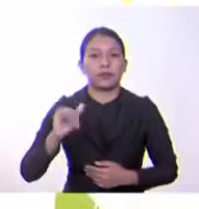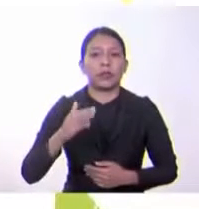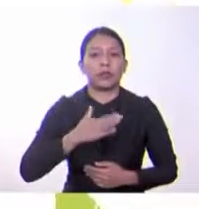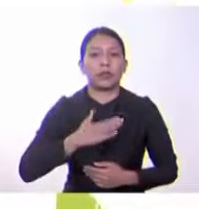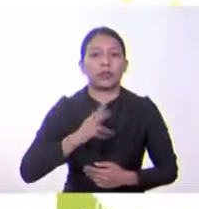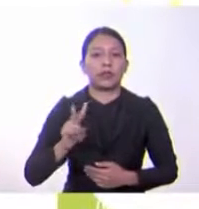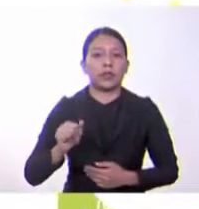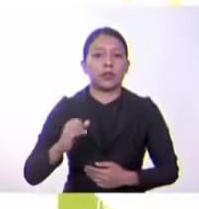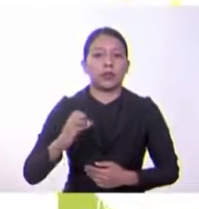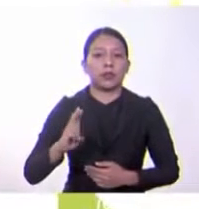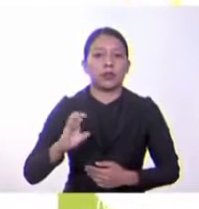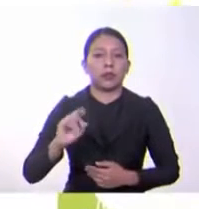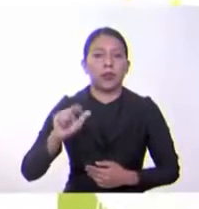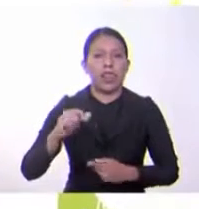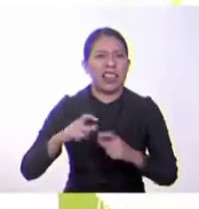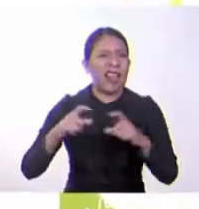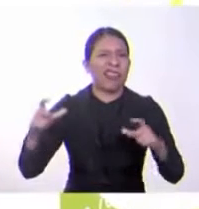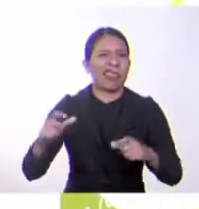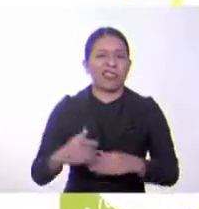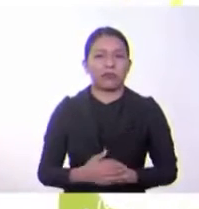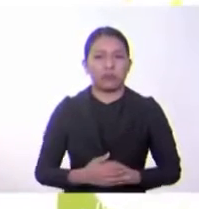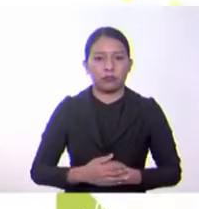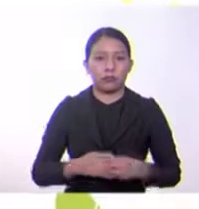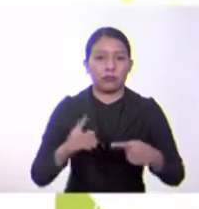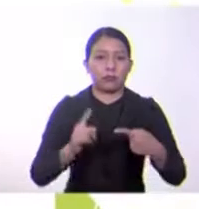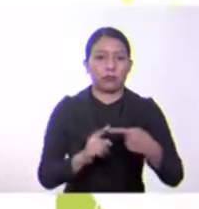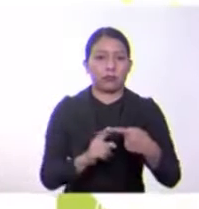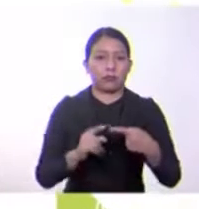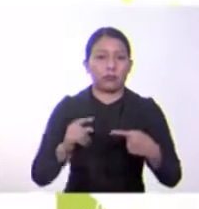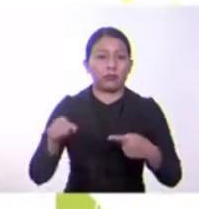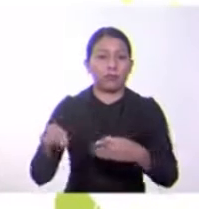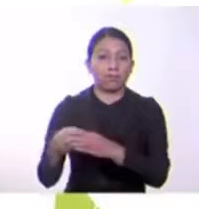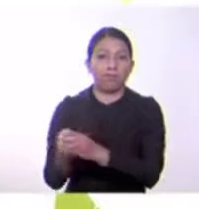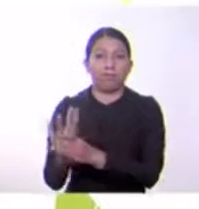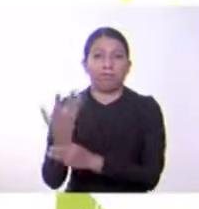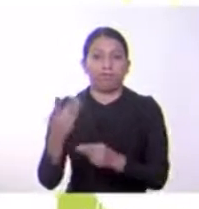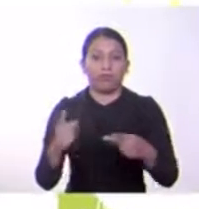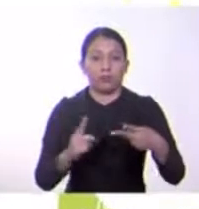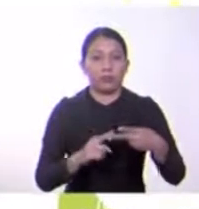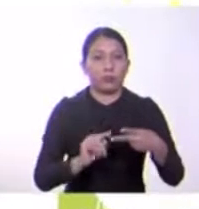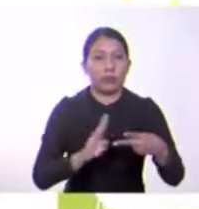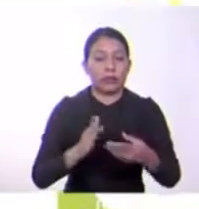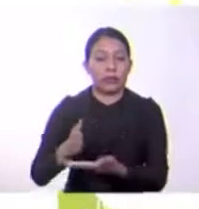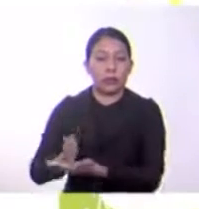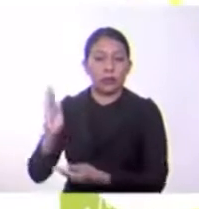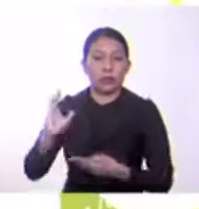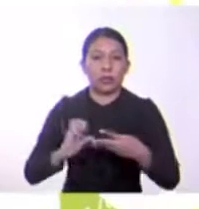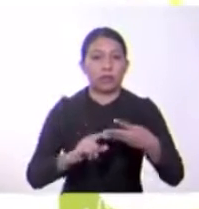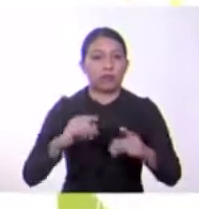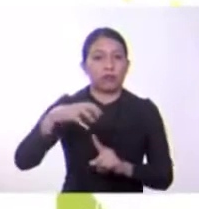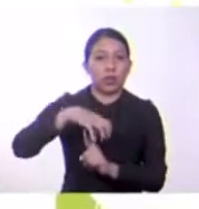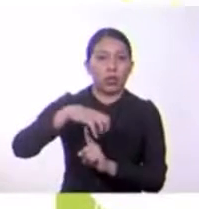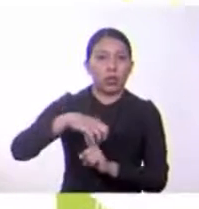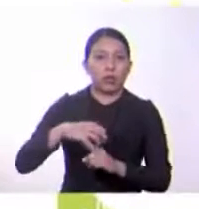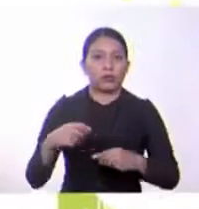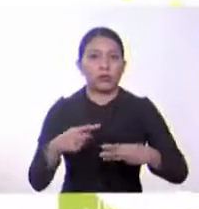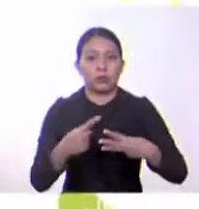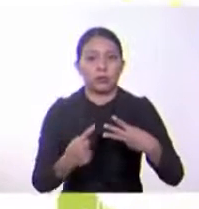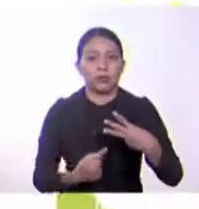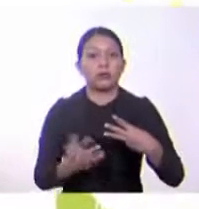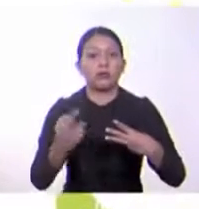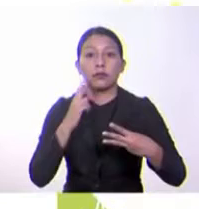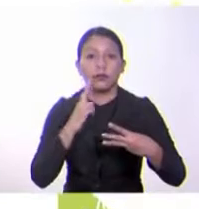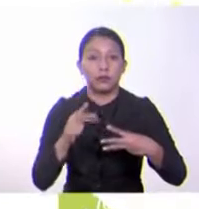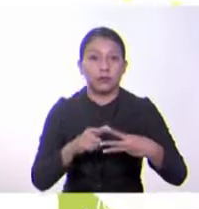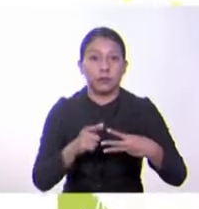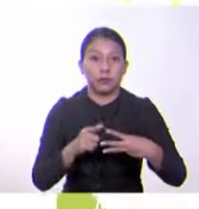grande. A. Vegetal. B. Animal. C. Hongos. Si